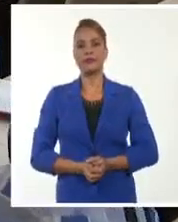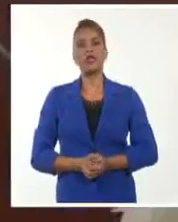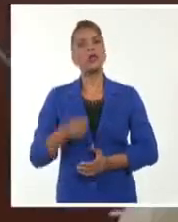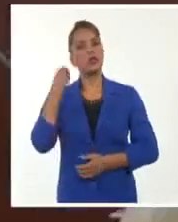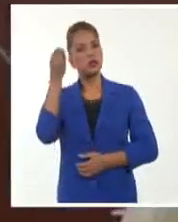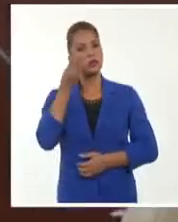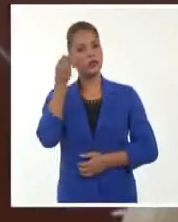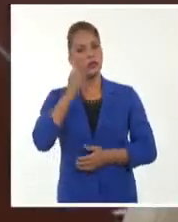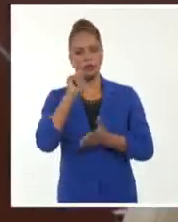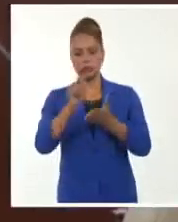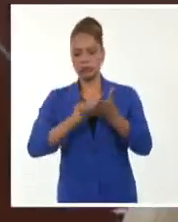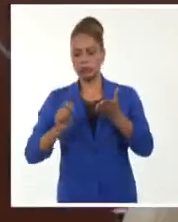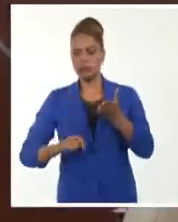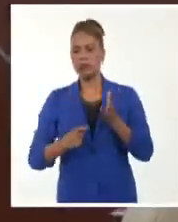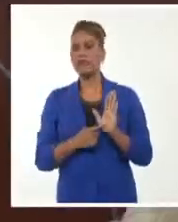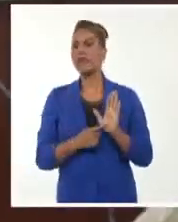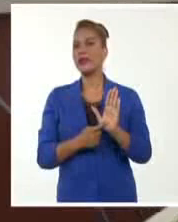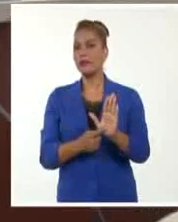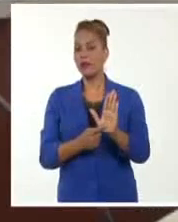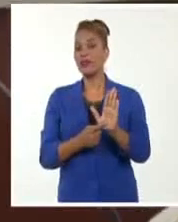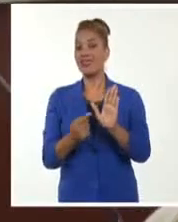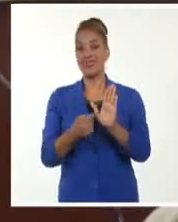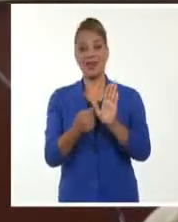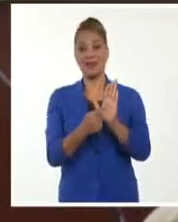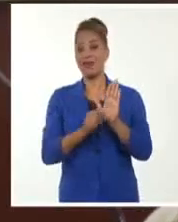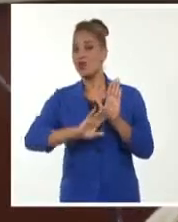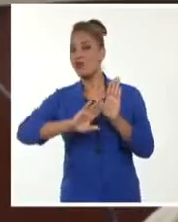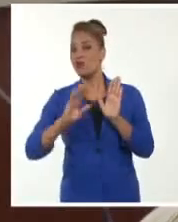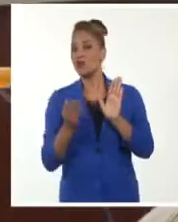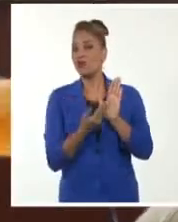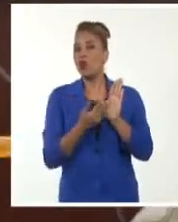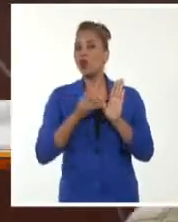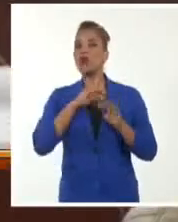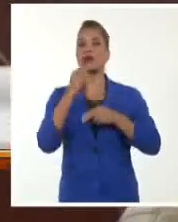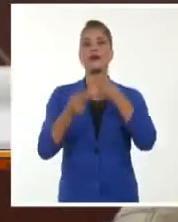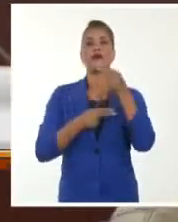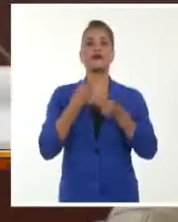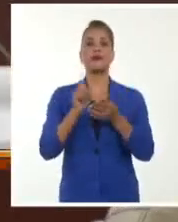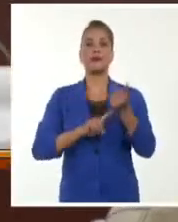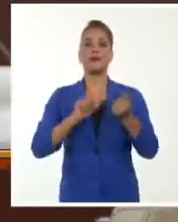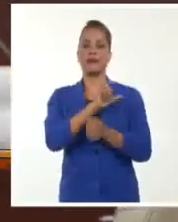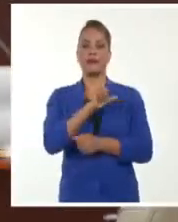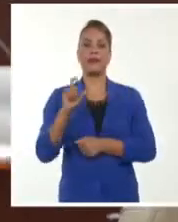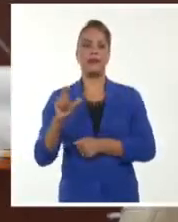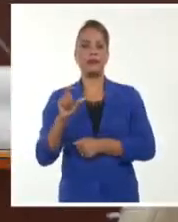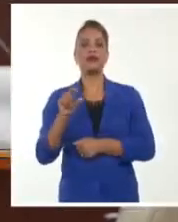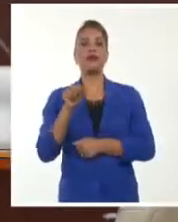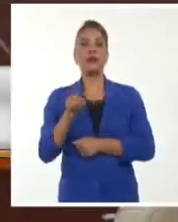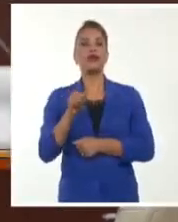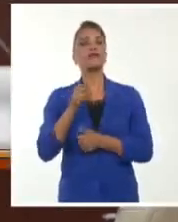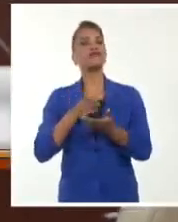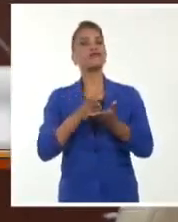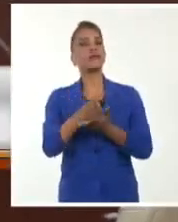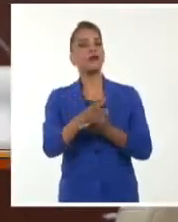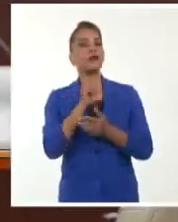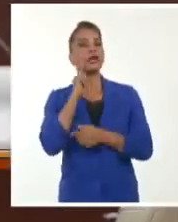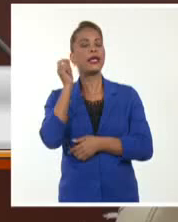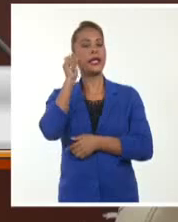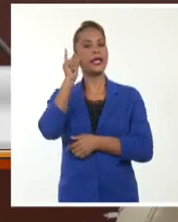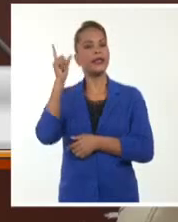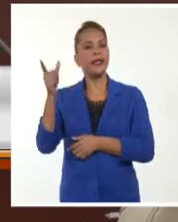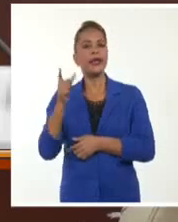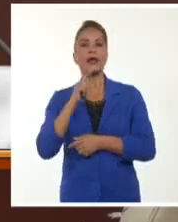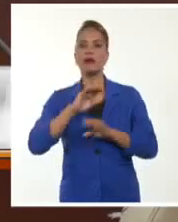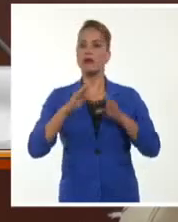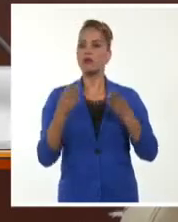considero que el informe demuestra con hechos concretos la gestión del Buró Político en el seguimiento a las ideas, conceptos